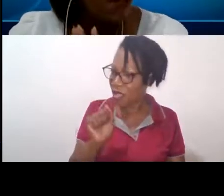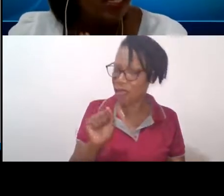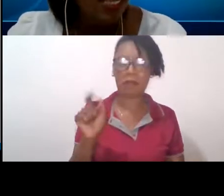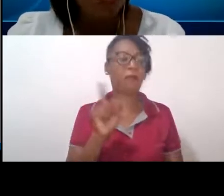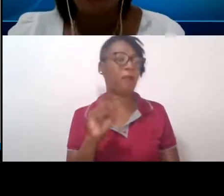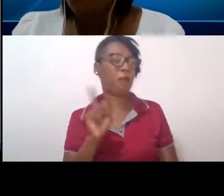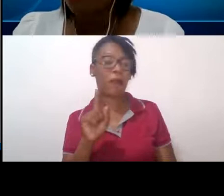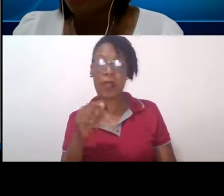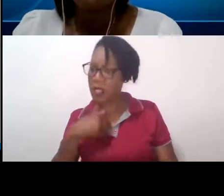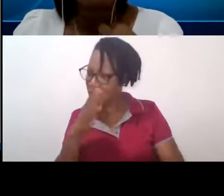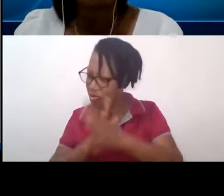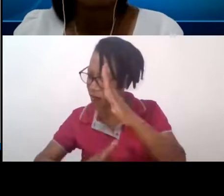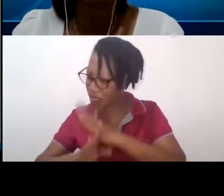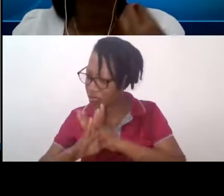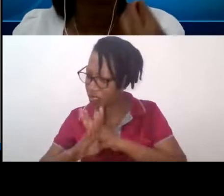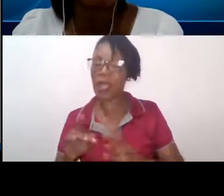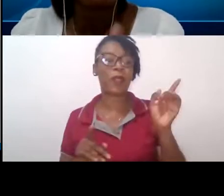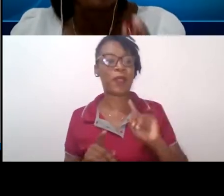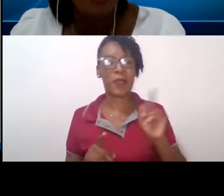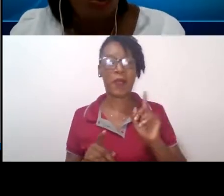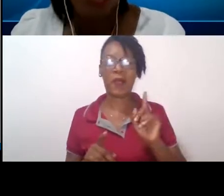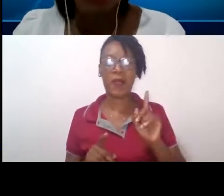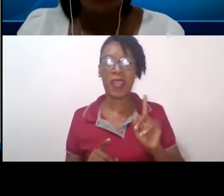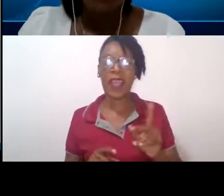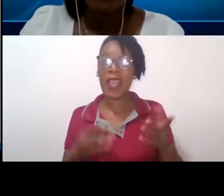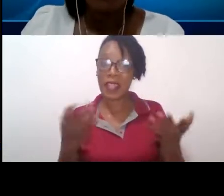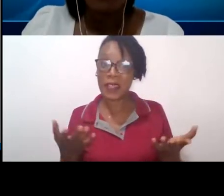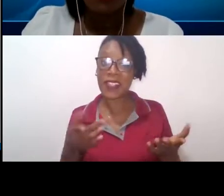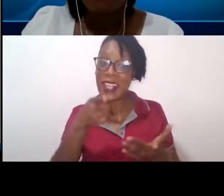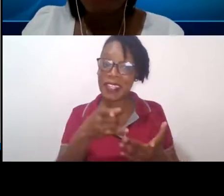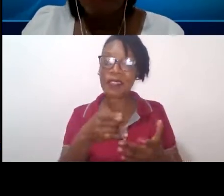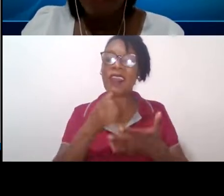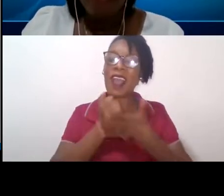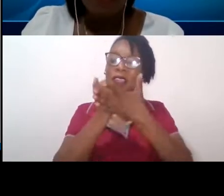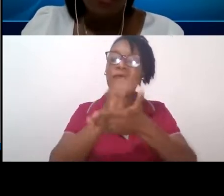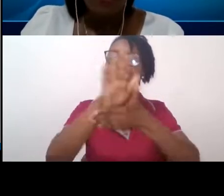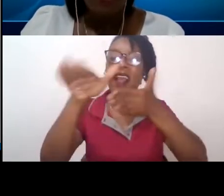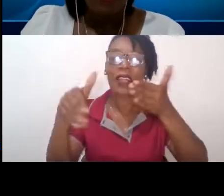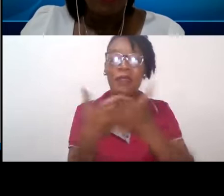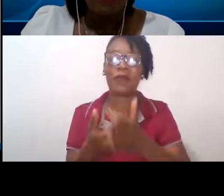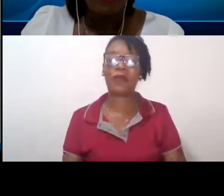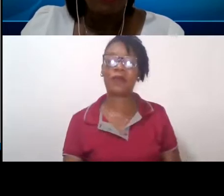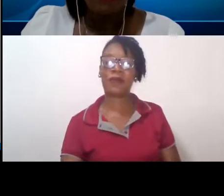de discapacidad? No. ¿Por qué? Porque este recurso beneficia a todos. Entonces,